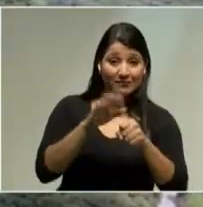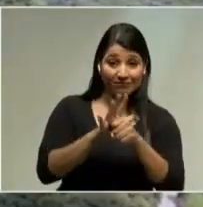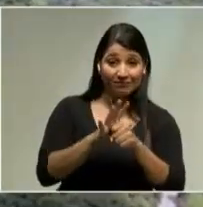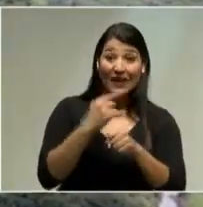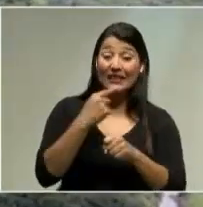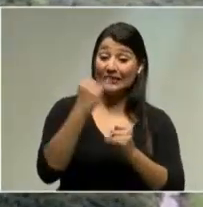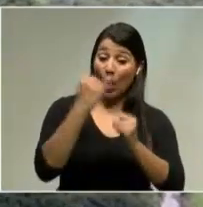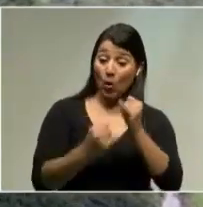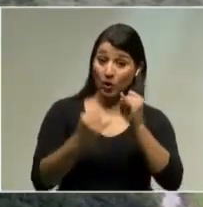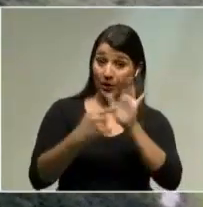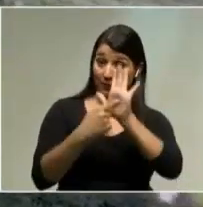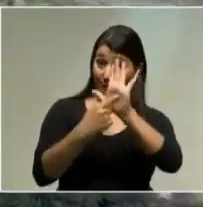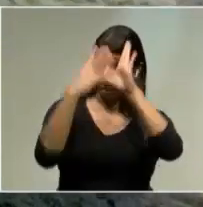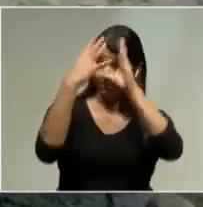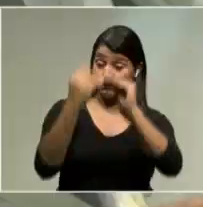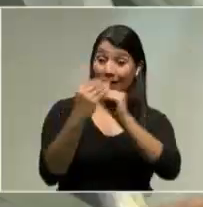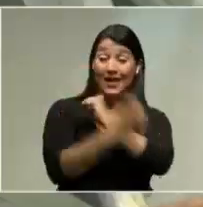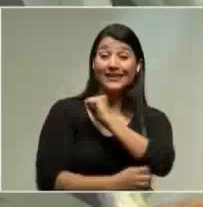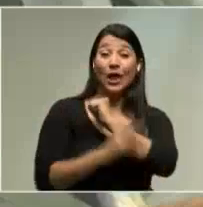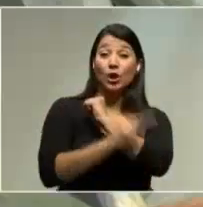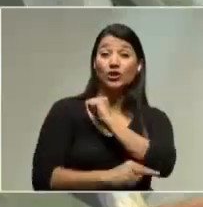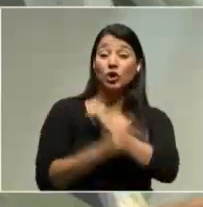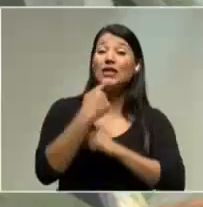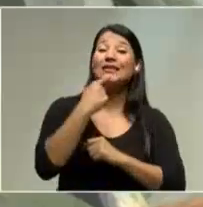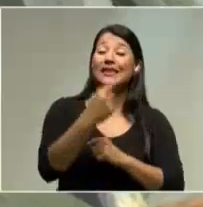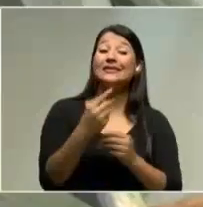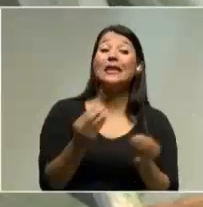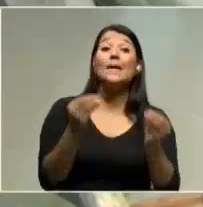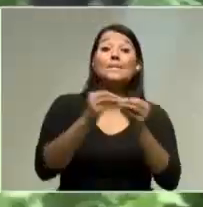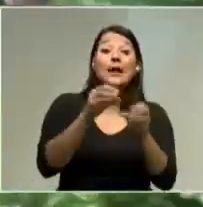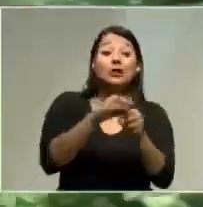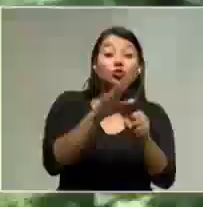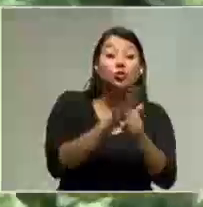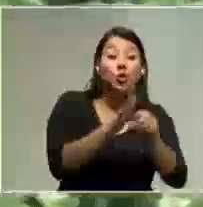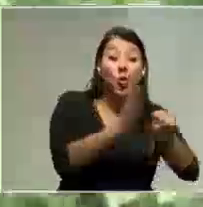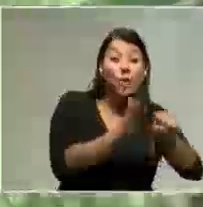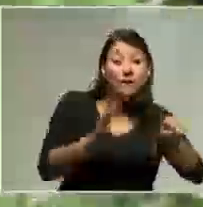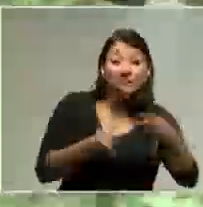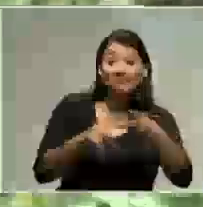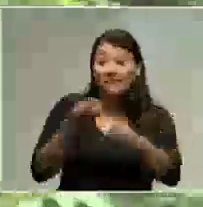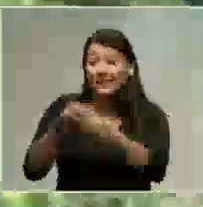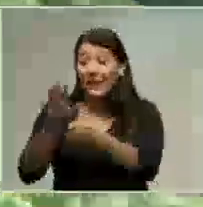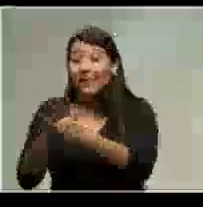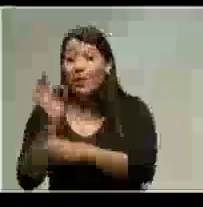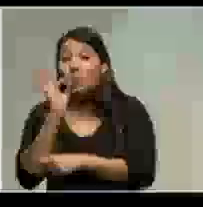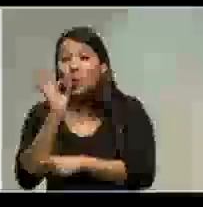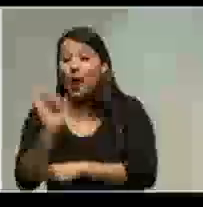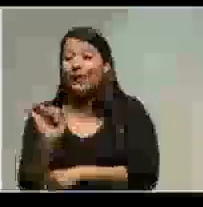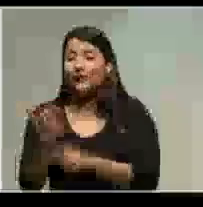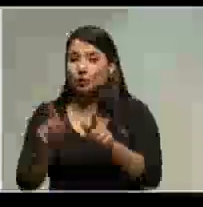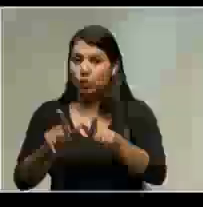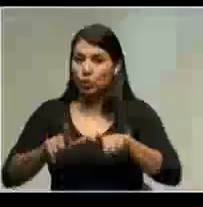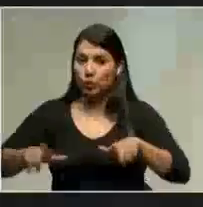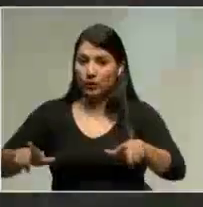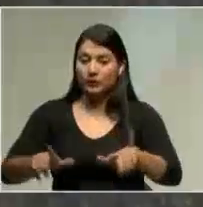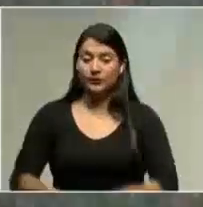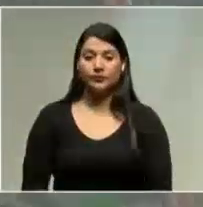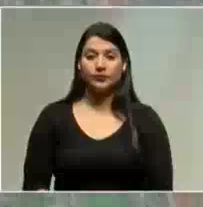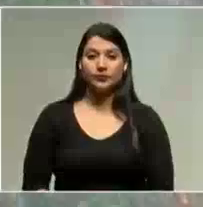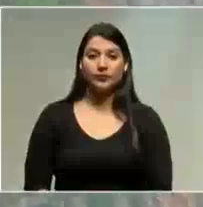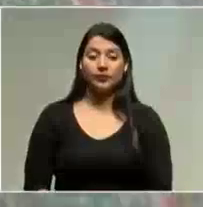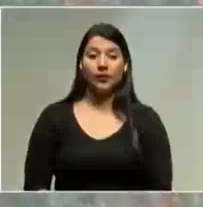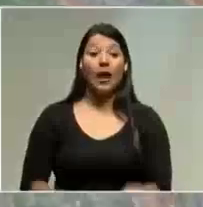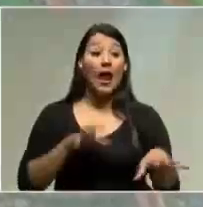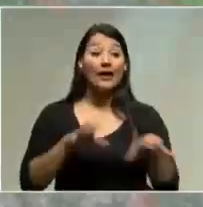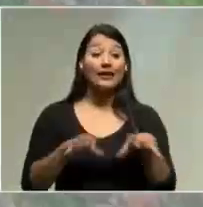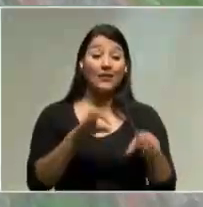informe del Estado de la Nación, en donde apunta el crecimiento de cultivo de piña y la siembra de marihuana en estas zonas. La